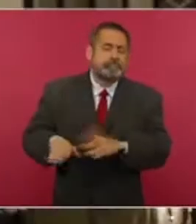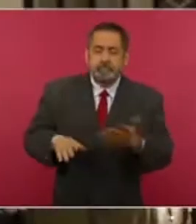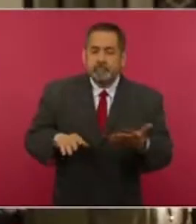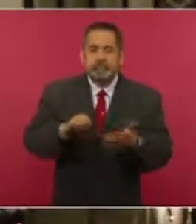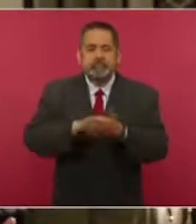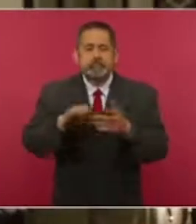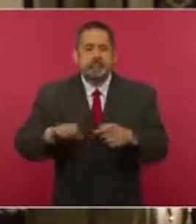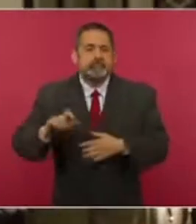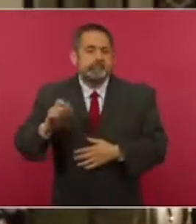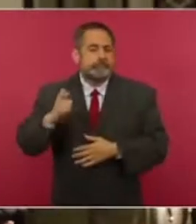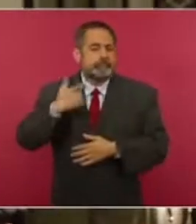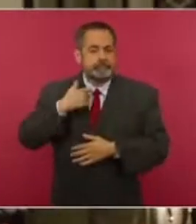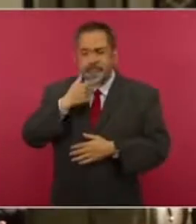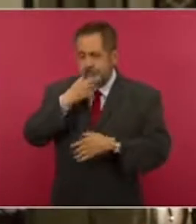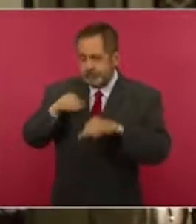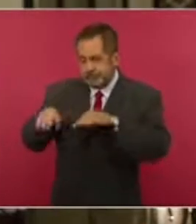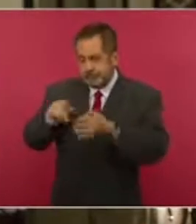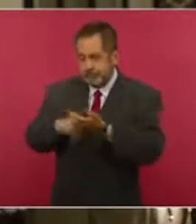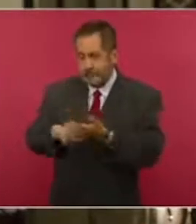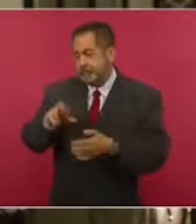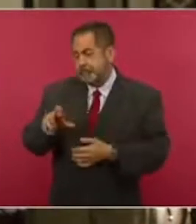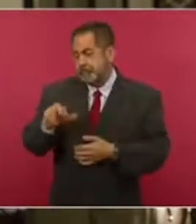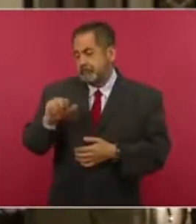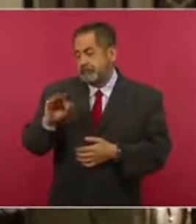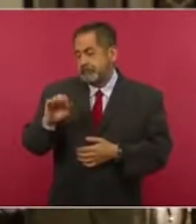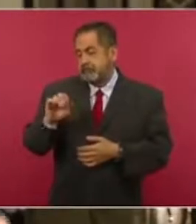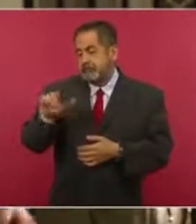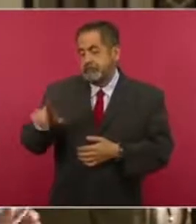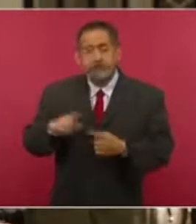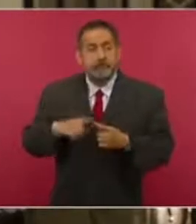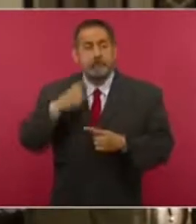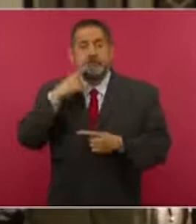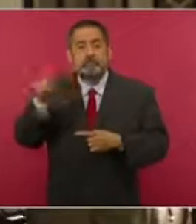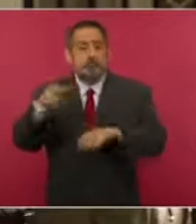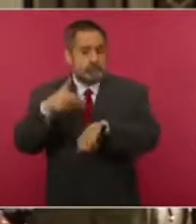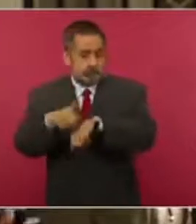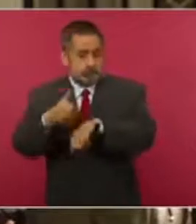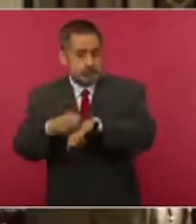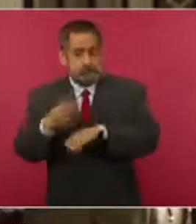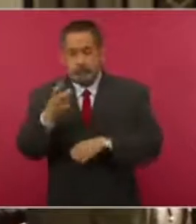extrabajador Rafael García Vizcaíno, quien tiene una demanda con el número de expediente